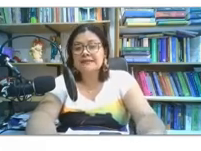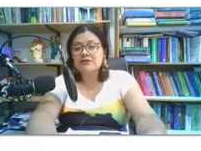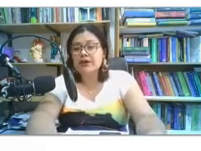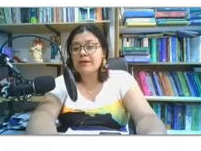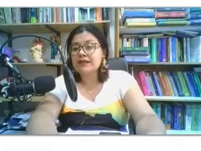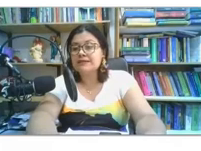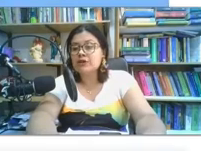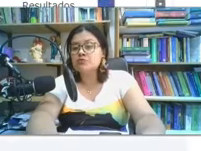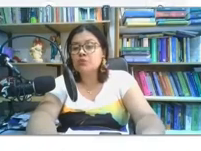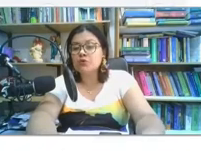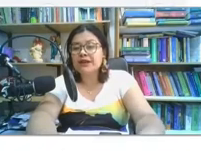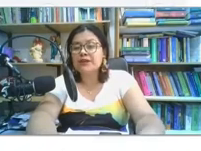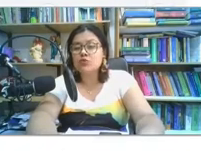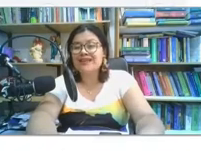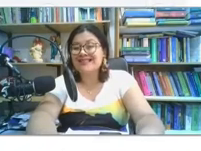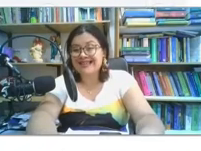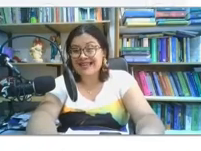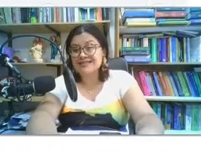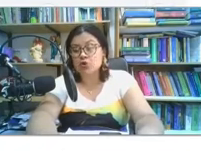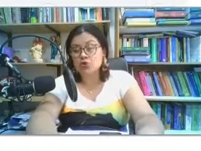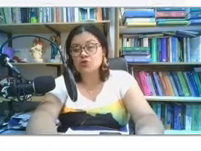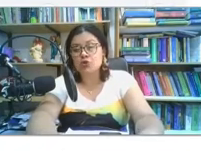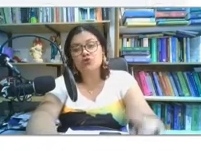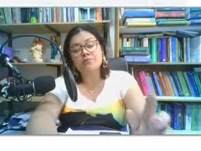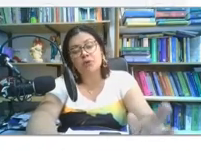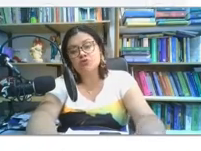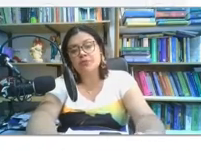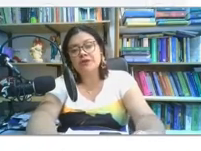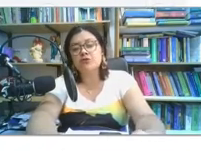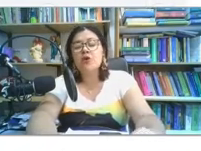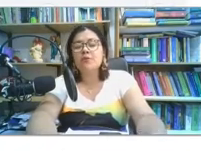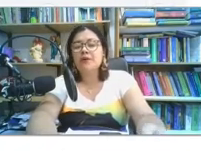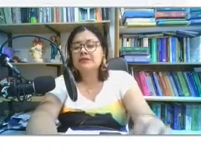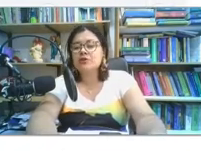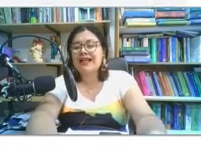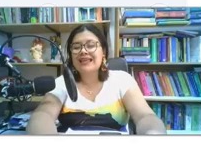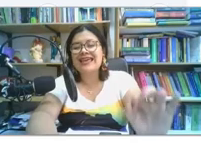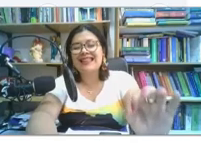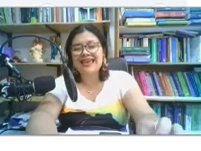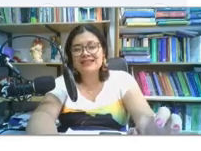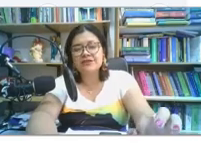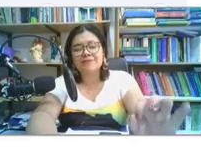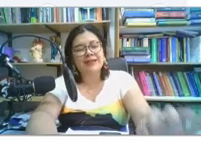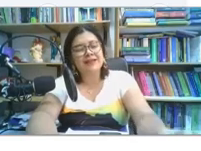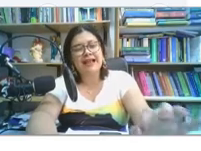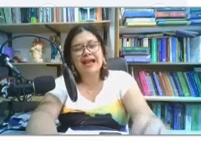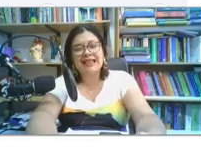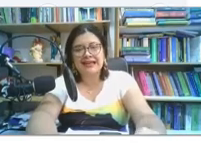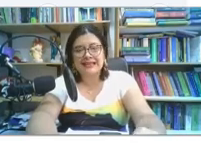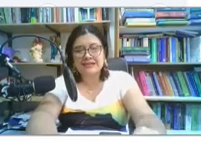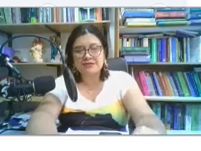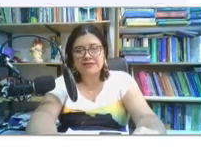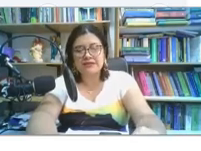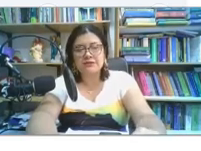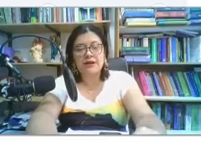asesores especializados busca que tú te entrenes con nosotros y por supuesto puedas lograr el éxito para entrar a